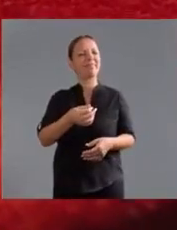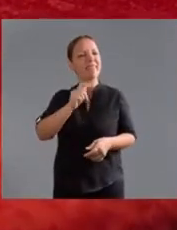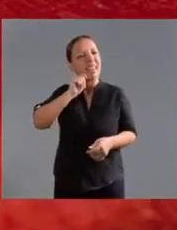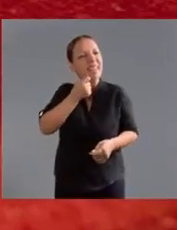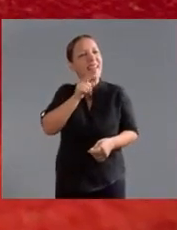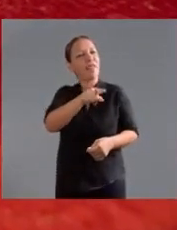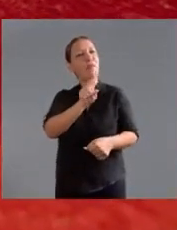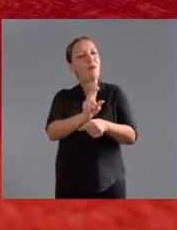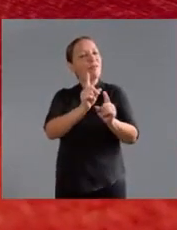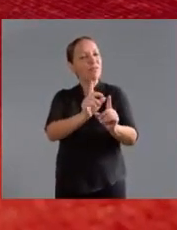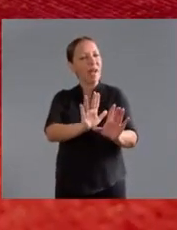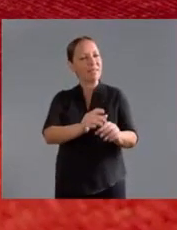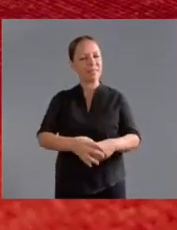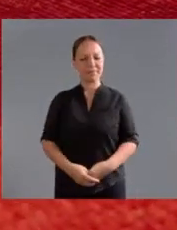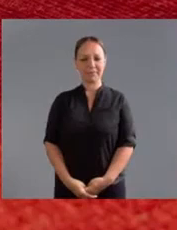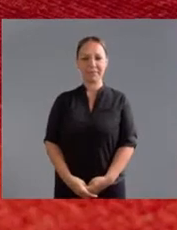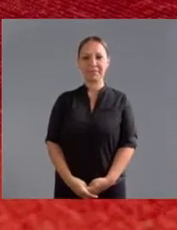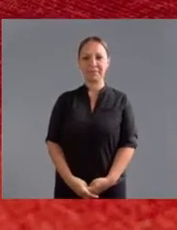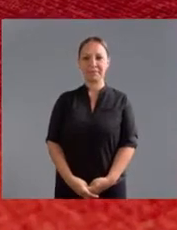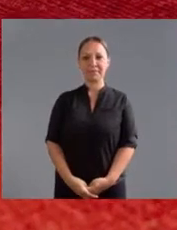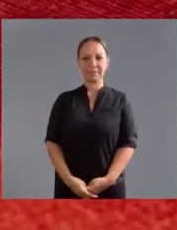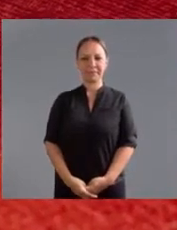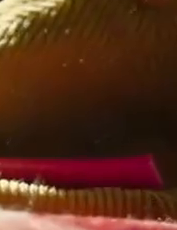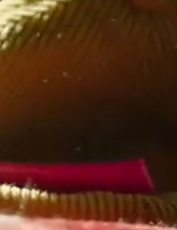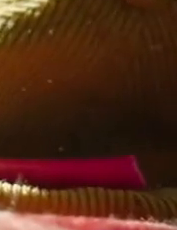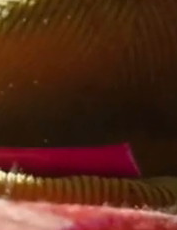importante. Qué bueno que te cuides.